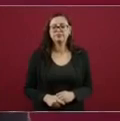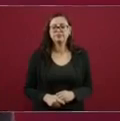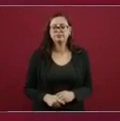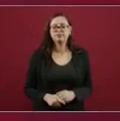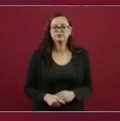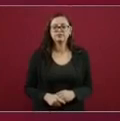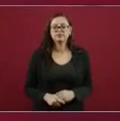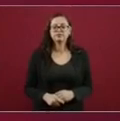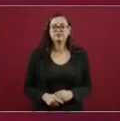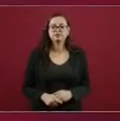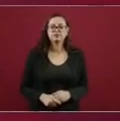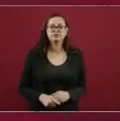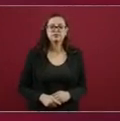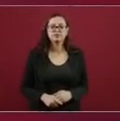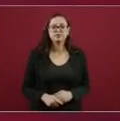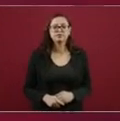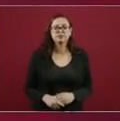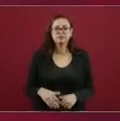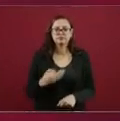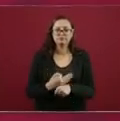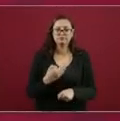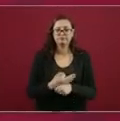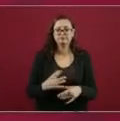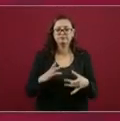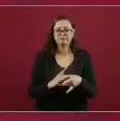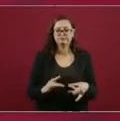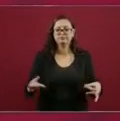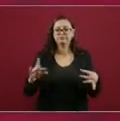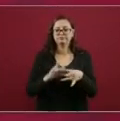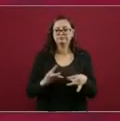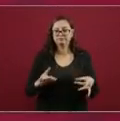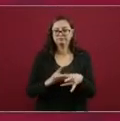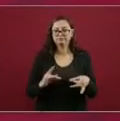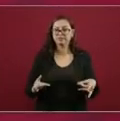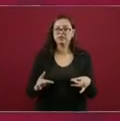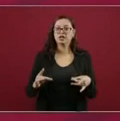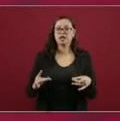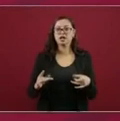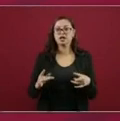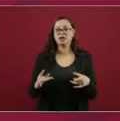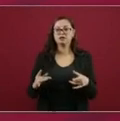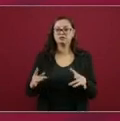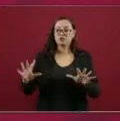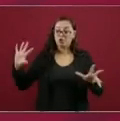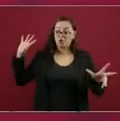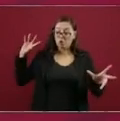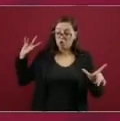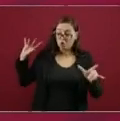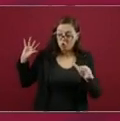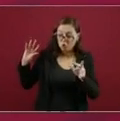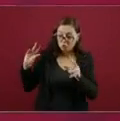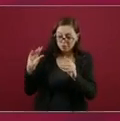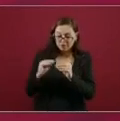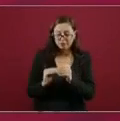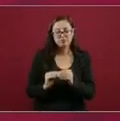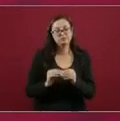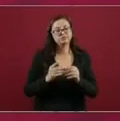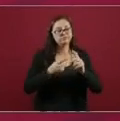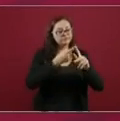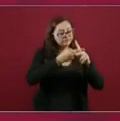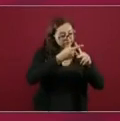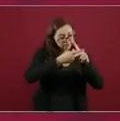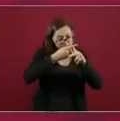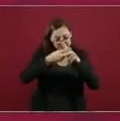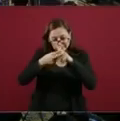vamos a explicarles vamos a informarles Cuál fue el resultado de el censo que se